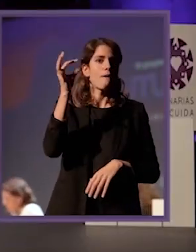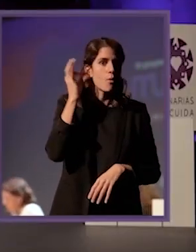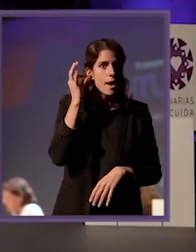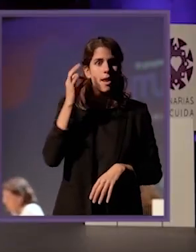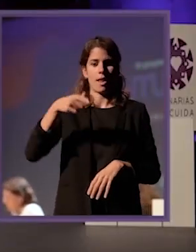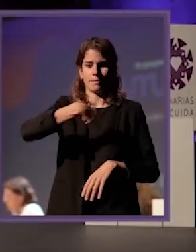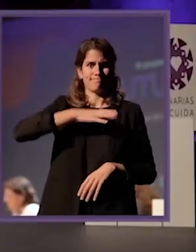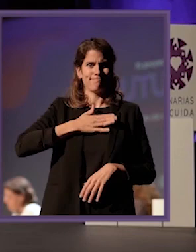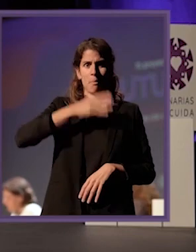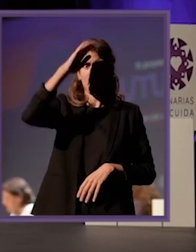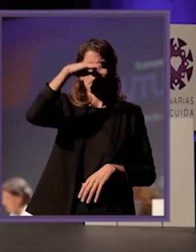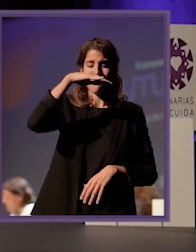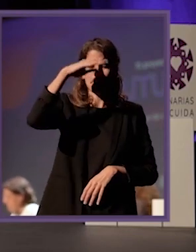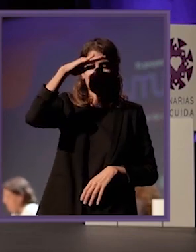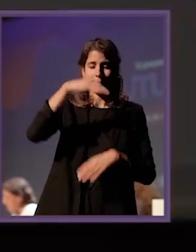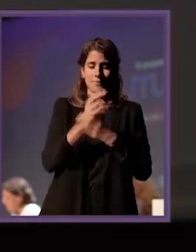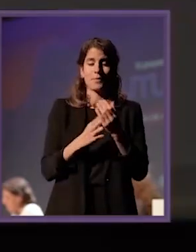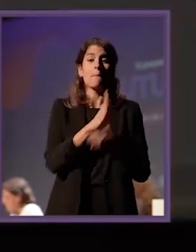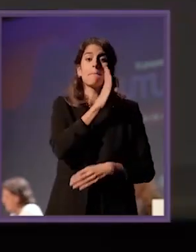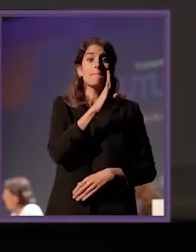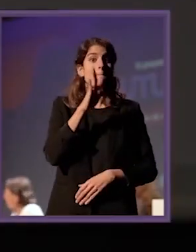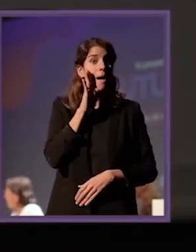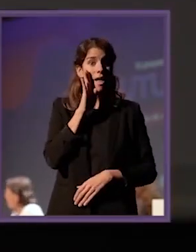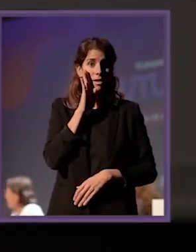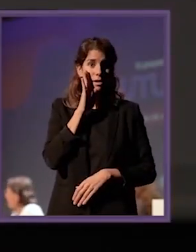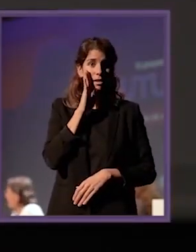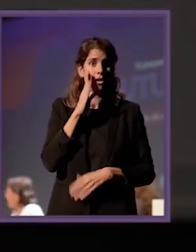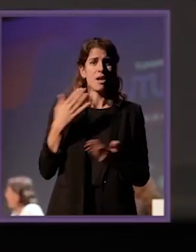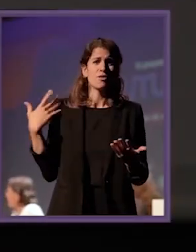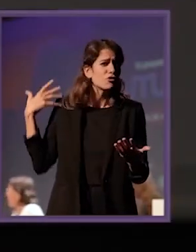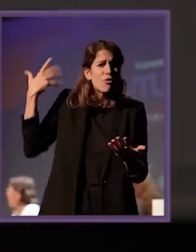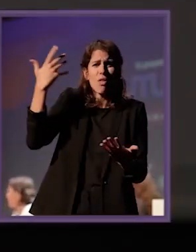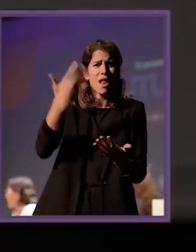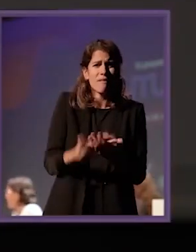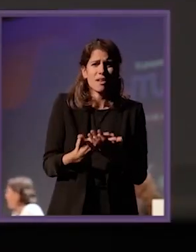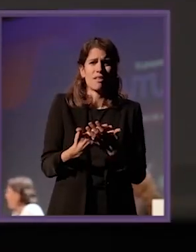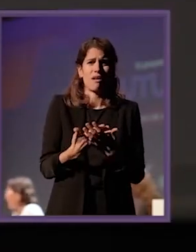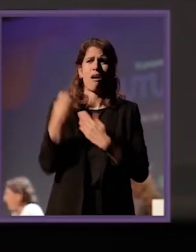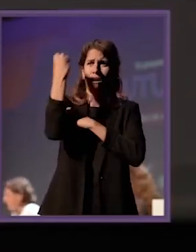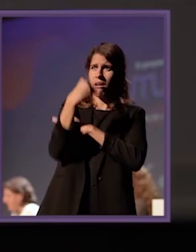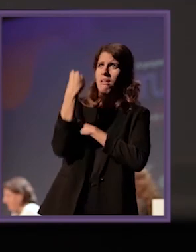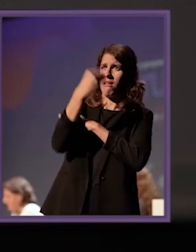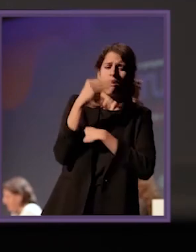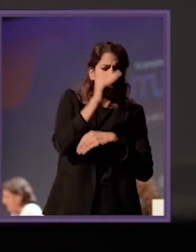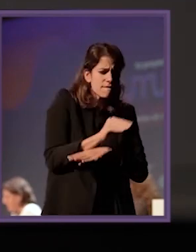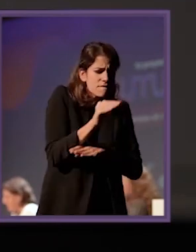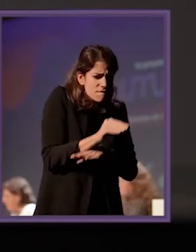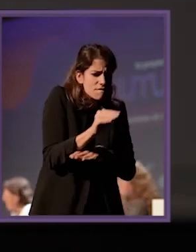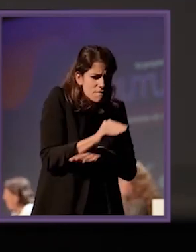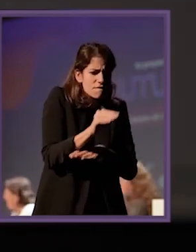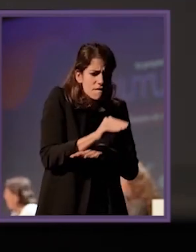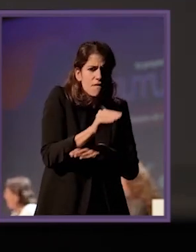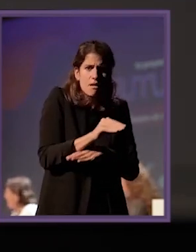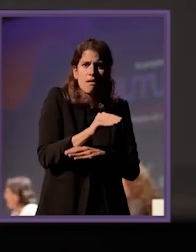han partido toda su vida el lomo cuidando de todos nosotros y luego llegan a su etapa mayor